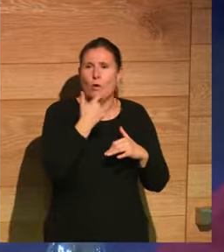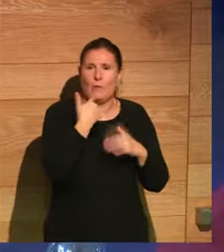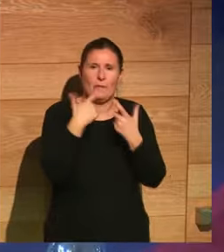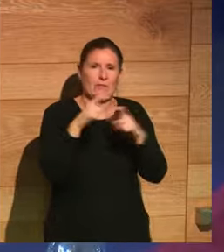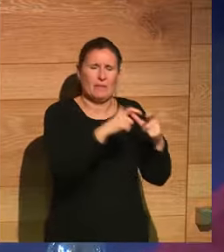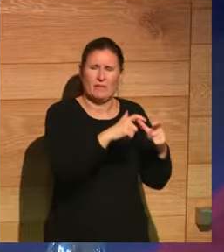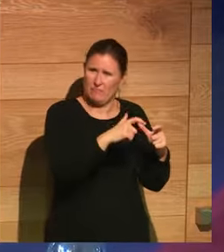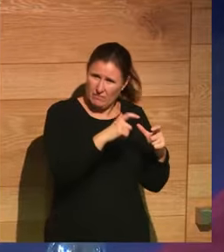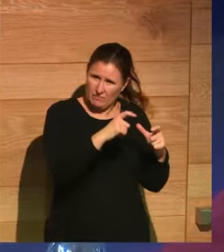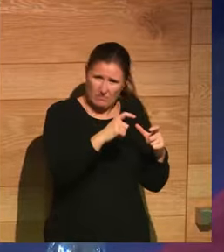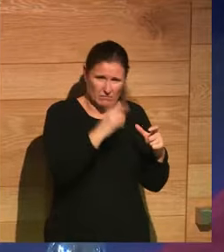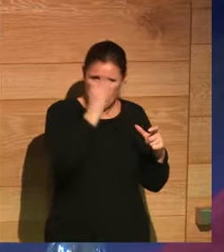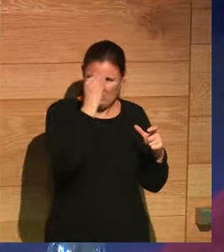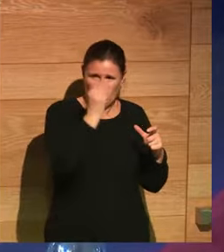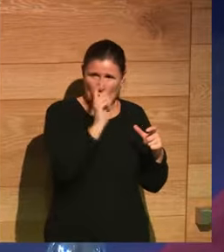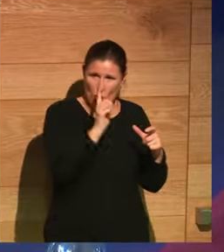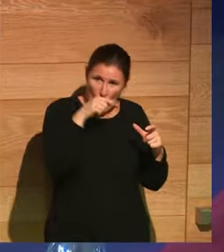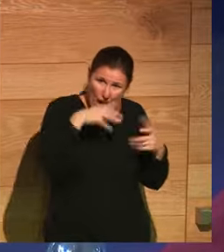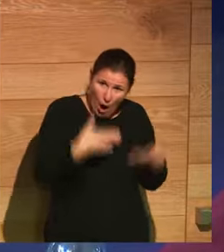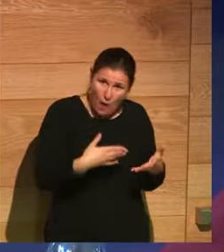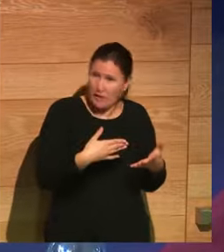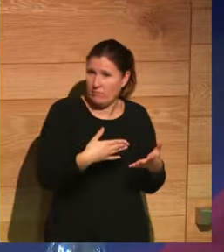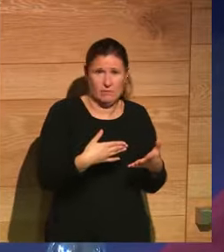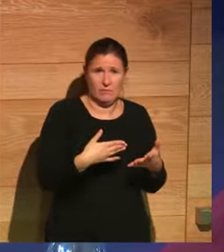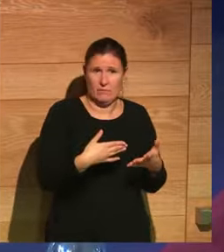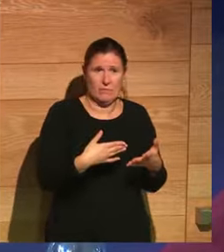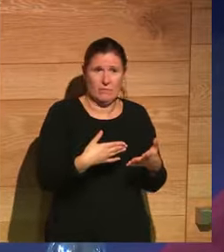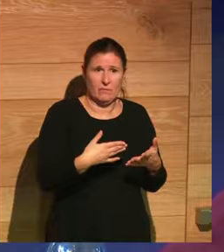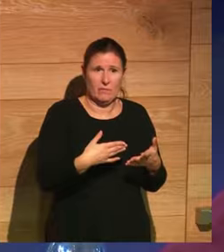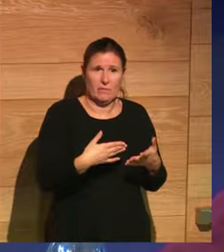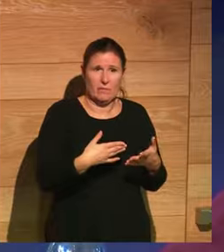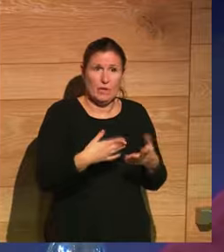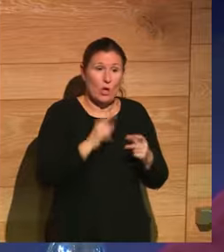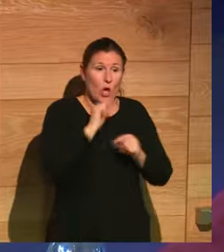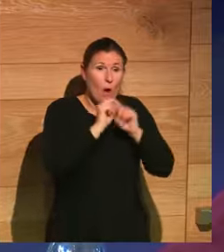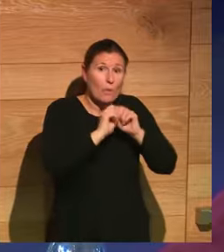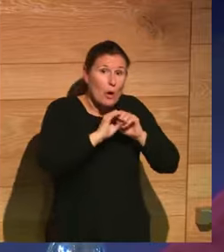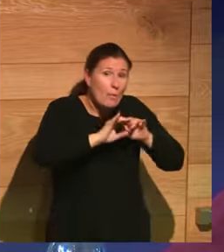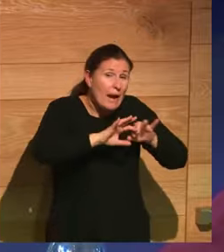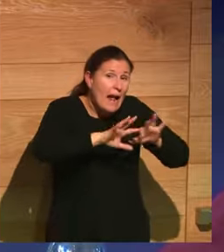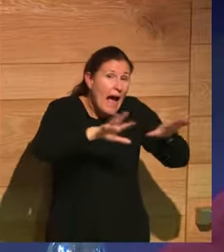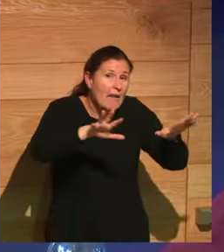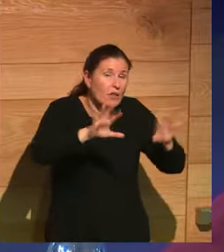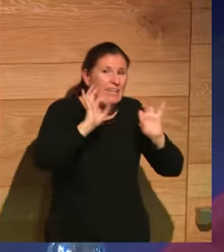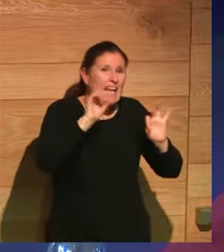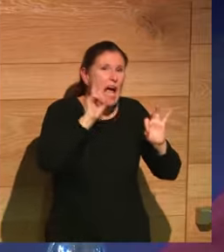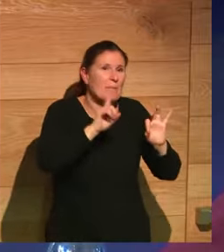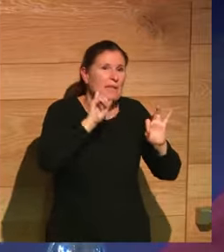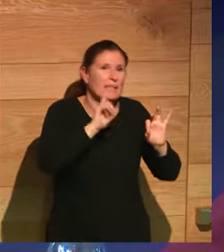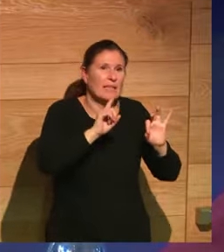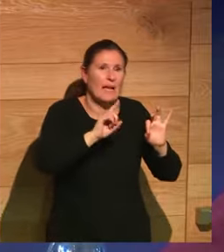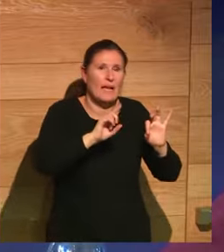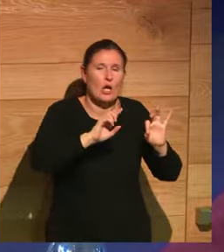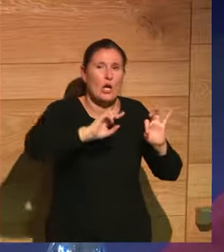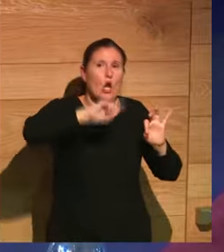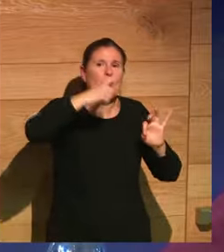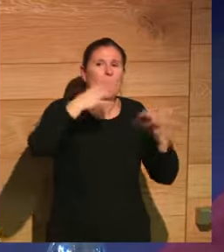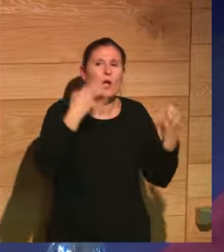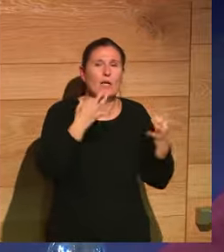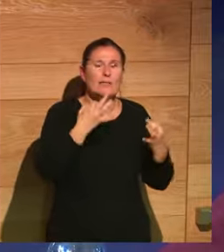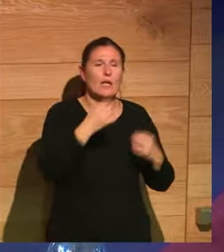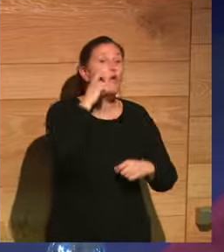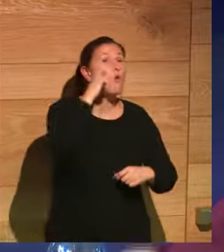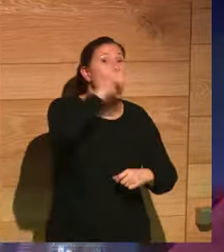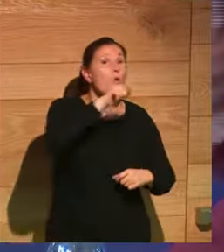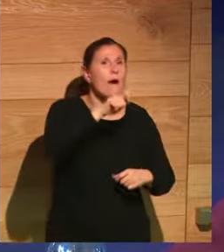segmentar, porque yo creo que el mecanismo real que produce la propagación masiva de la mentira es la credulidad humana y el